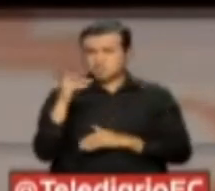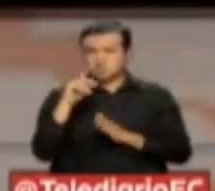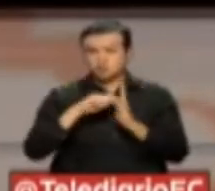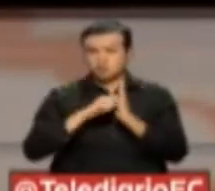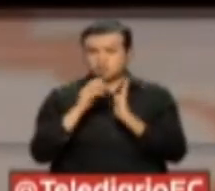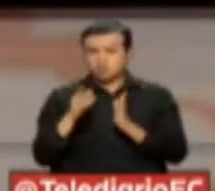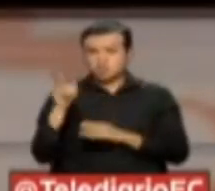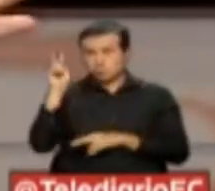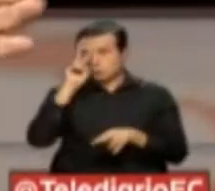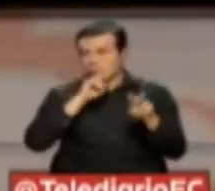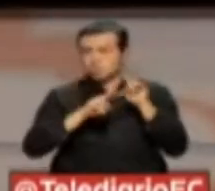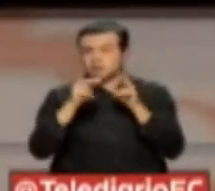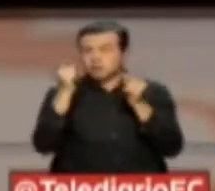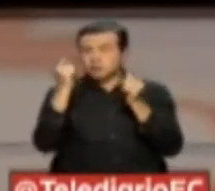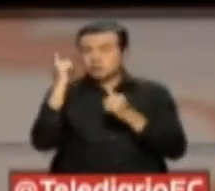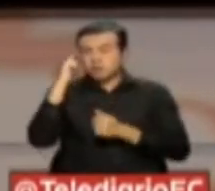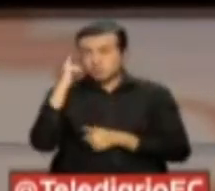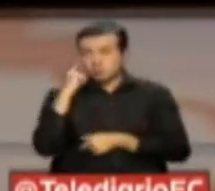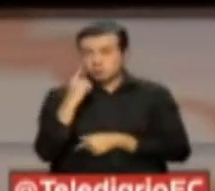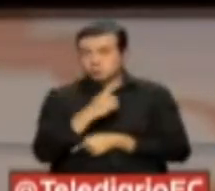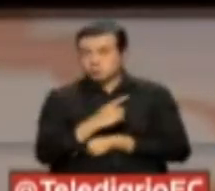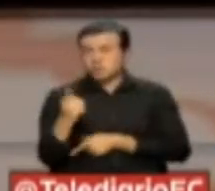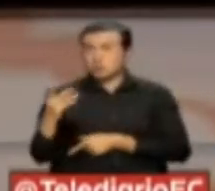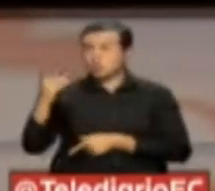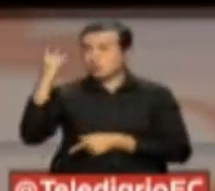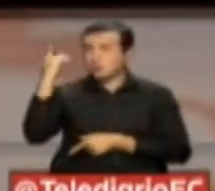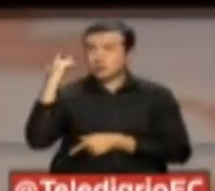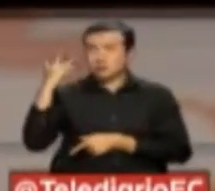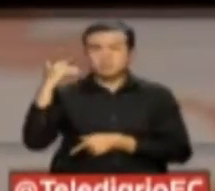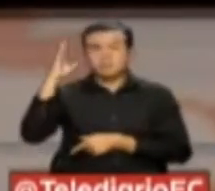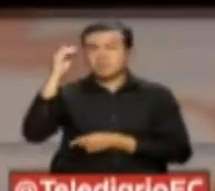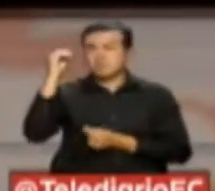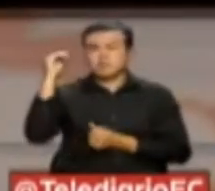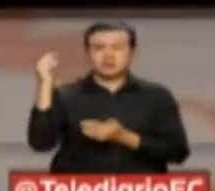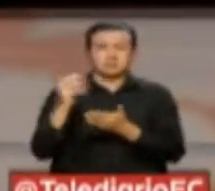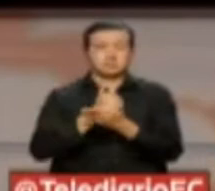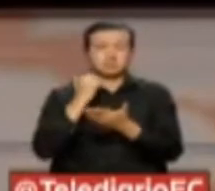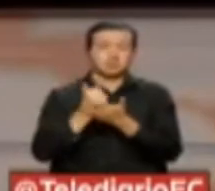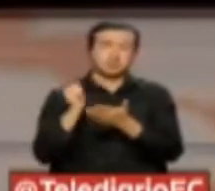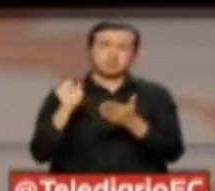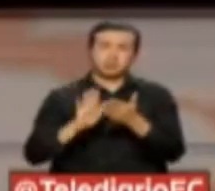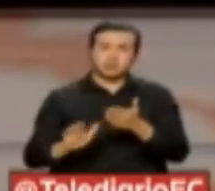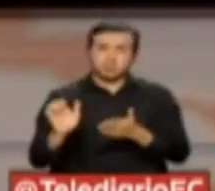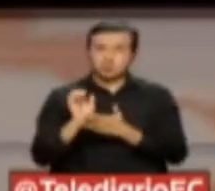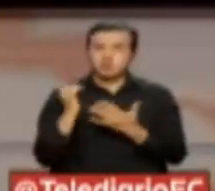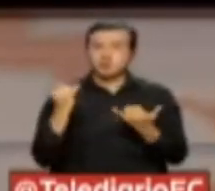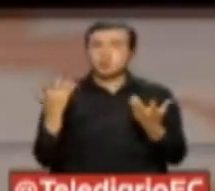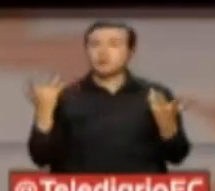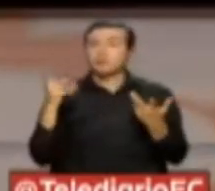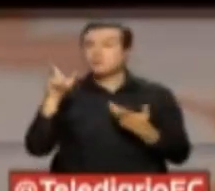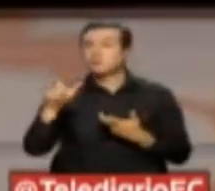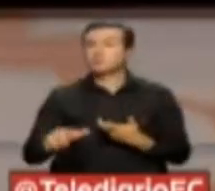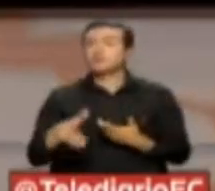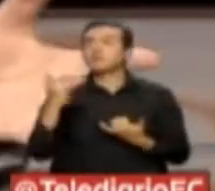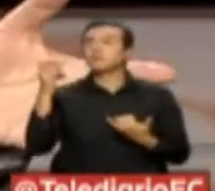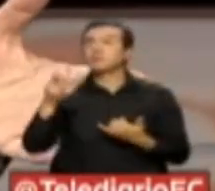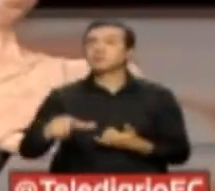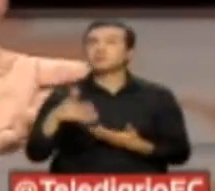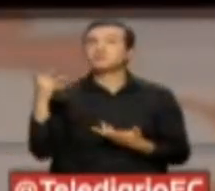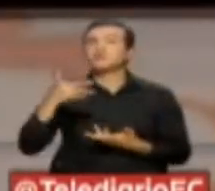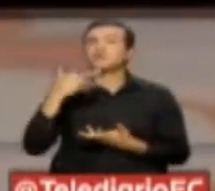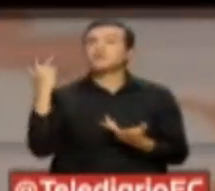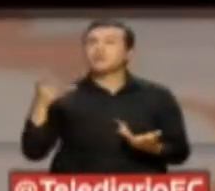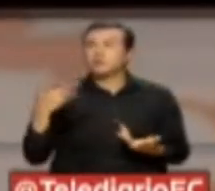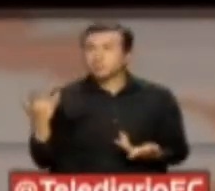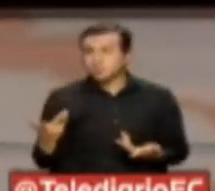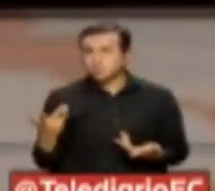tenía que auditar los dineros del estado en la época de mayor recursos de la historia del ecuador y dónde está ese individuo seleccionado por este